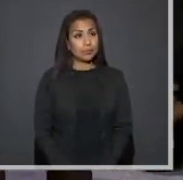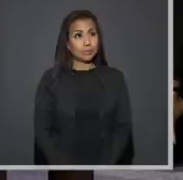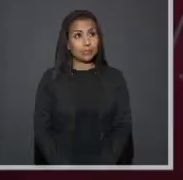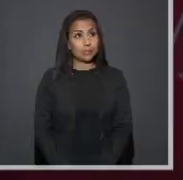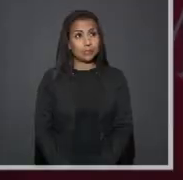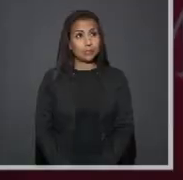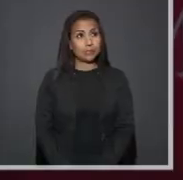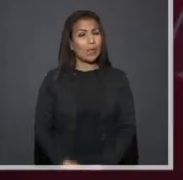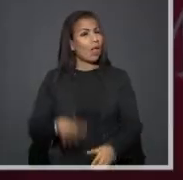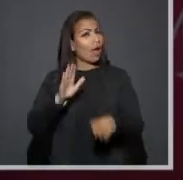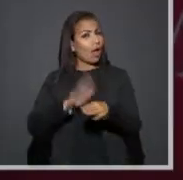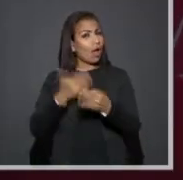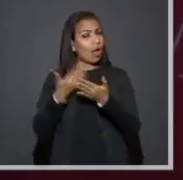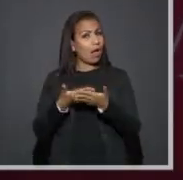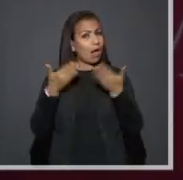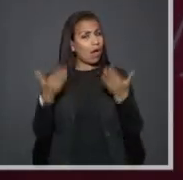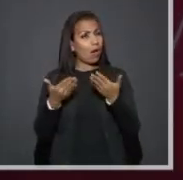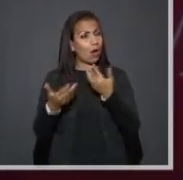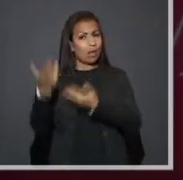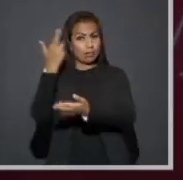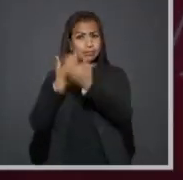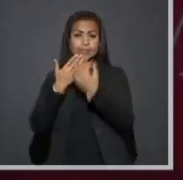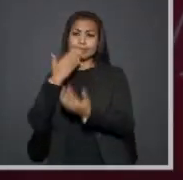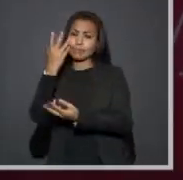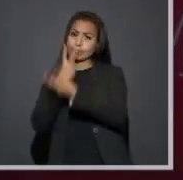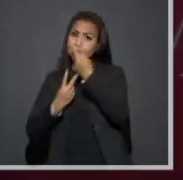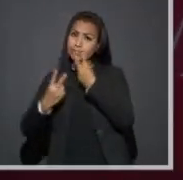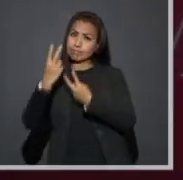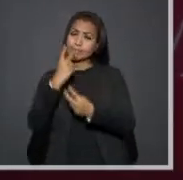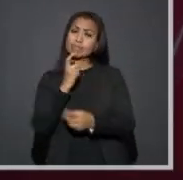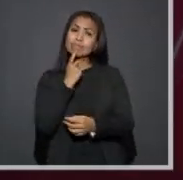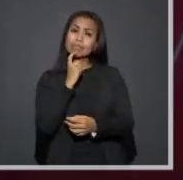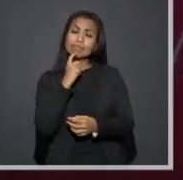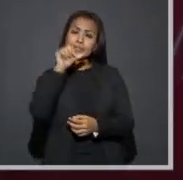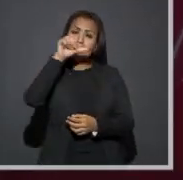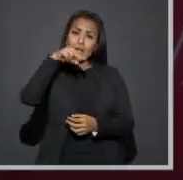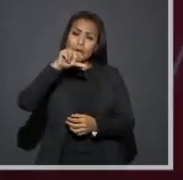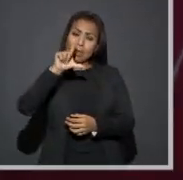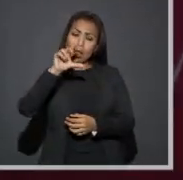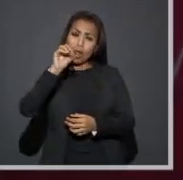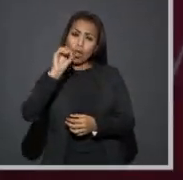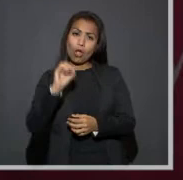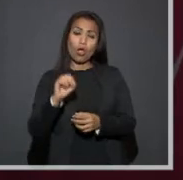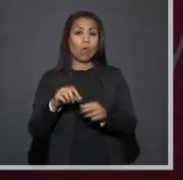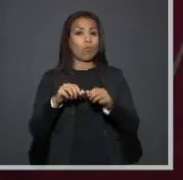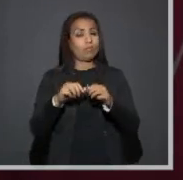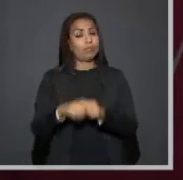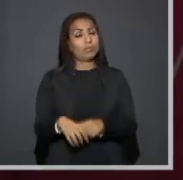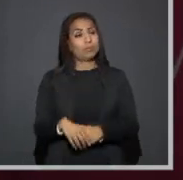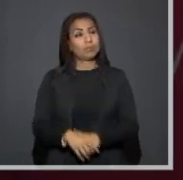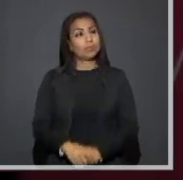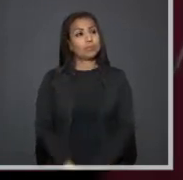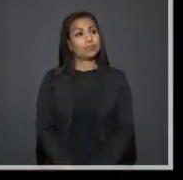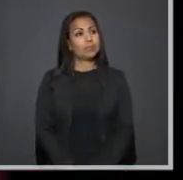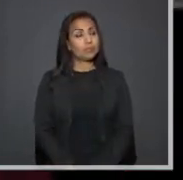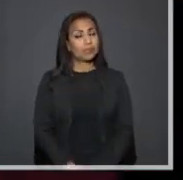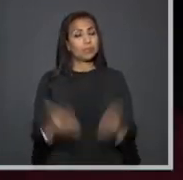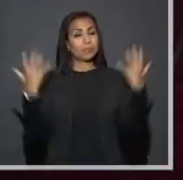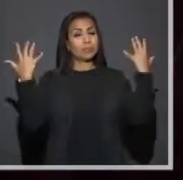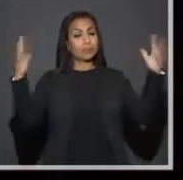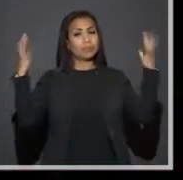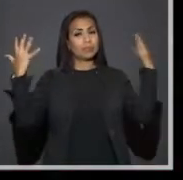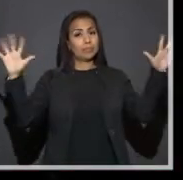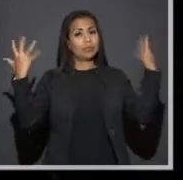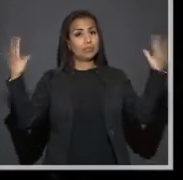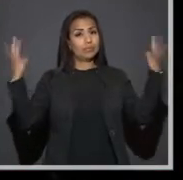Sin más preámbulo, recibamos en el escenario al candidato por la coalición Juntos Haremos Historia, el señor Andrés